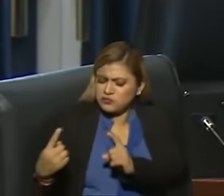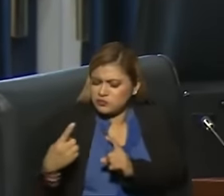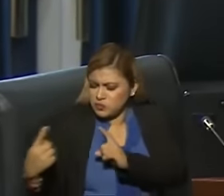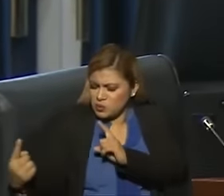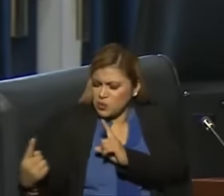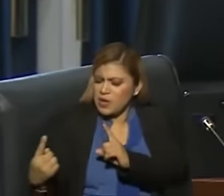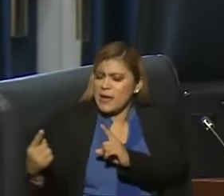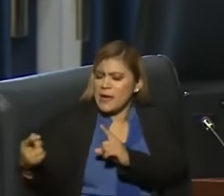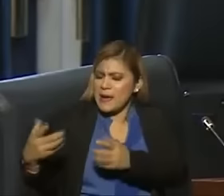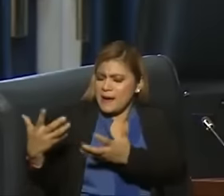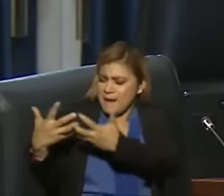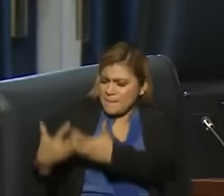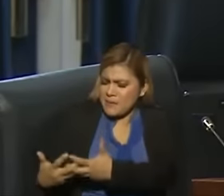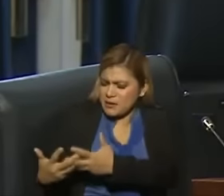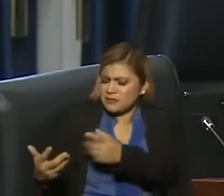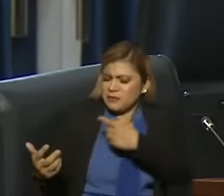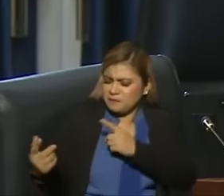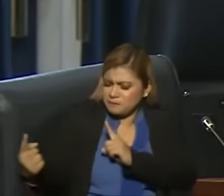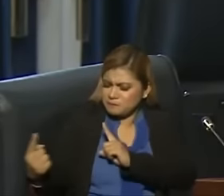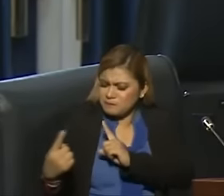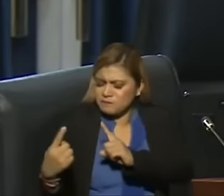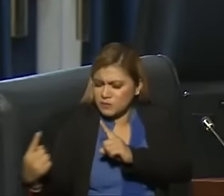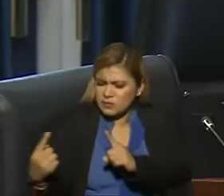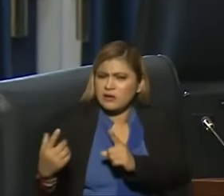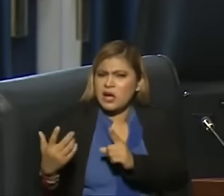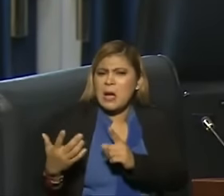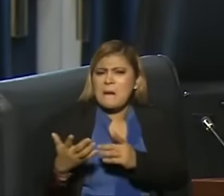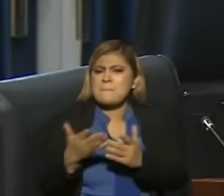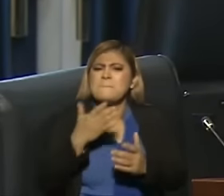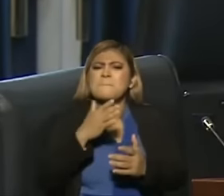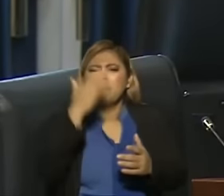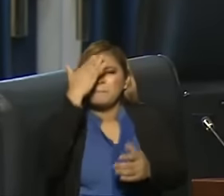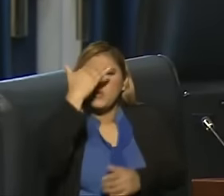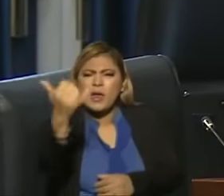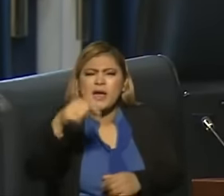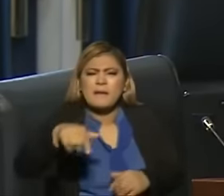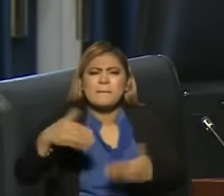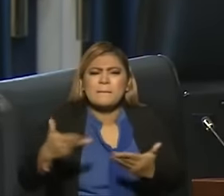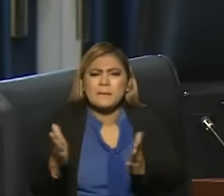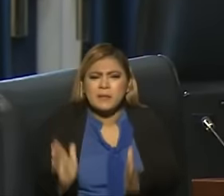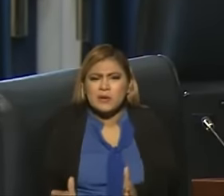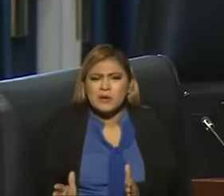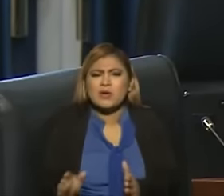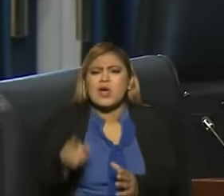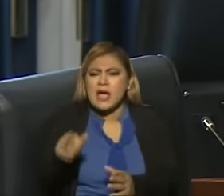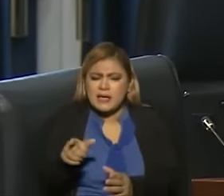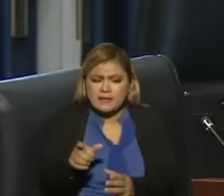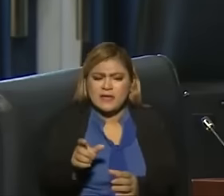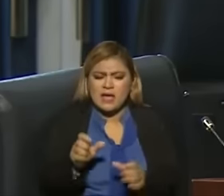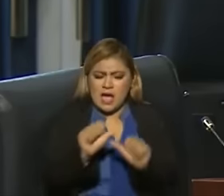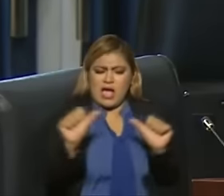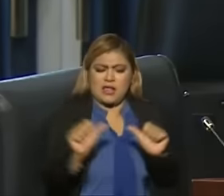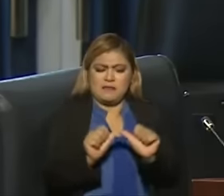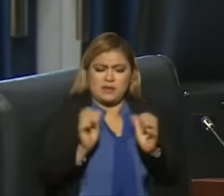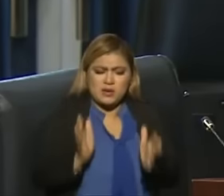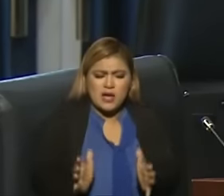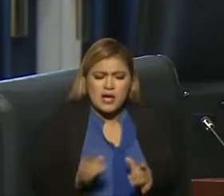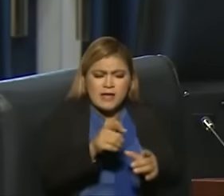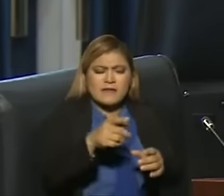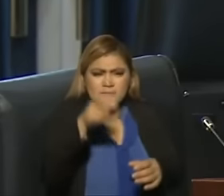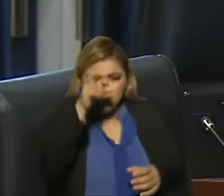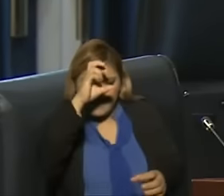ser socios? ¿Por qué no podemos administrar la minera? Como hizo Omar Torrijos cuando dijo que no iba